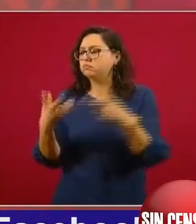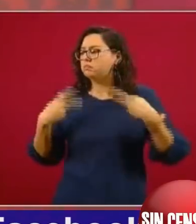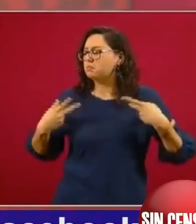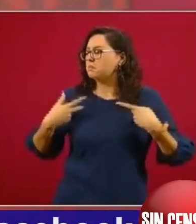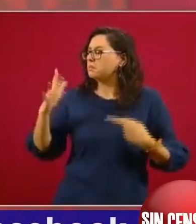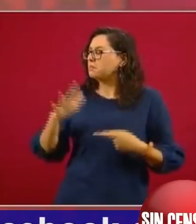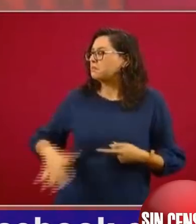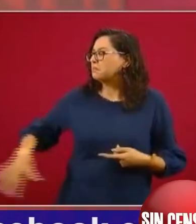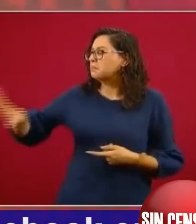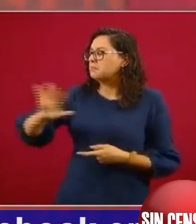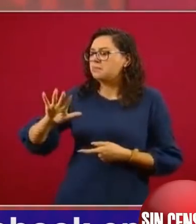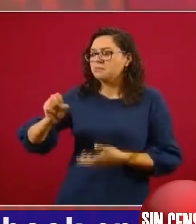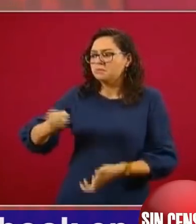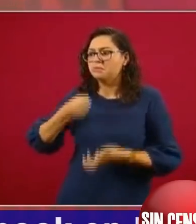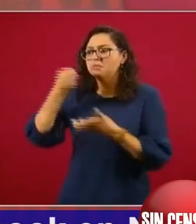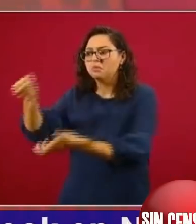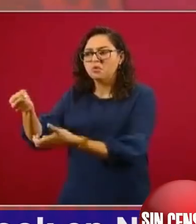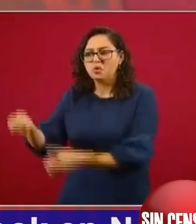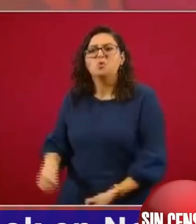Nada.